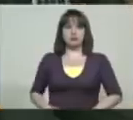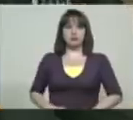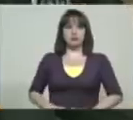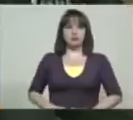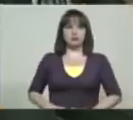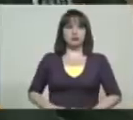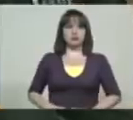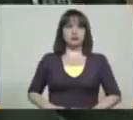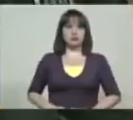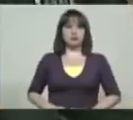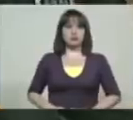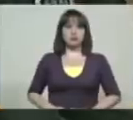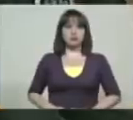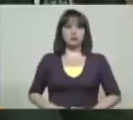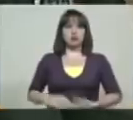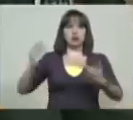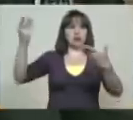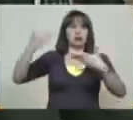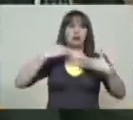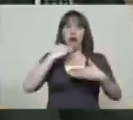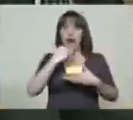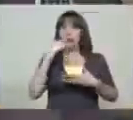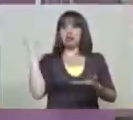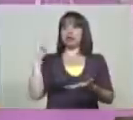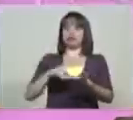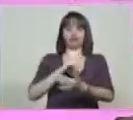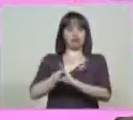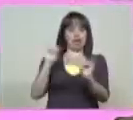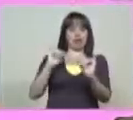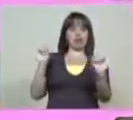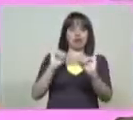Lo que nos mandó aquello, ya llegaron.